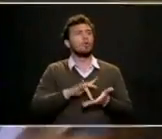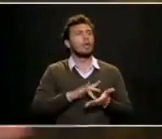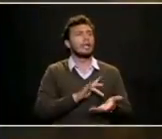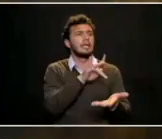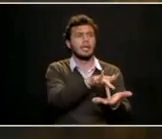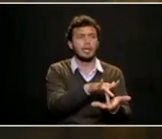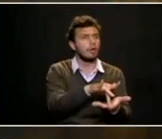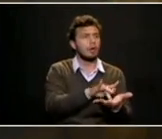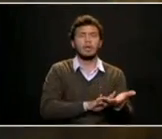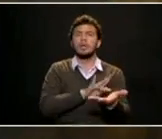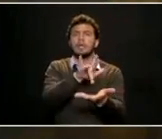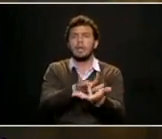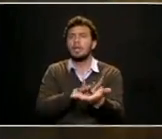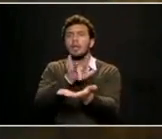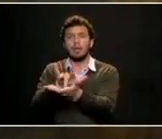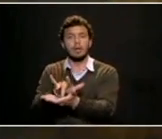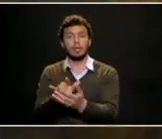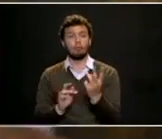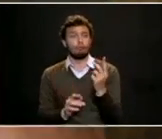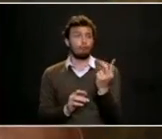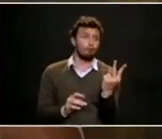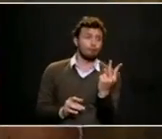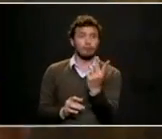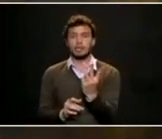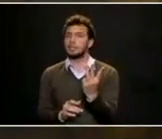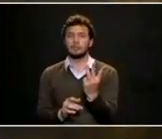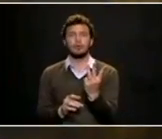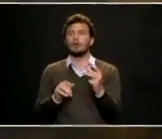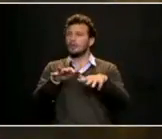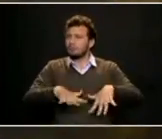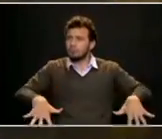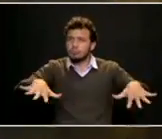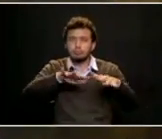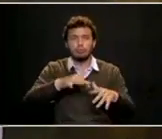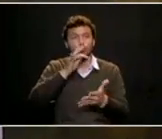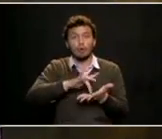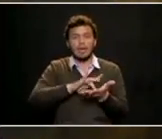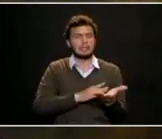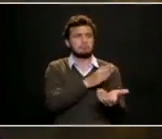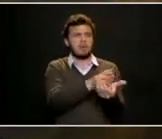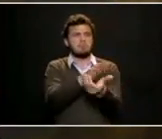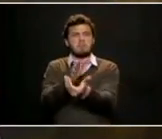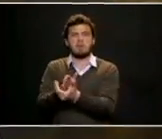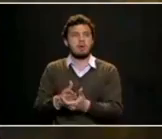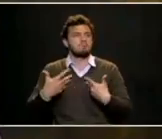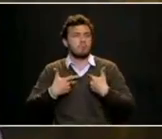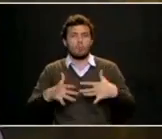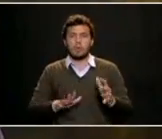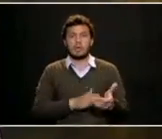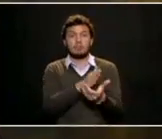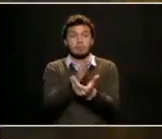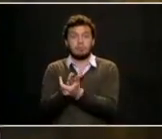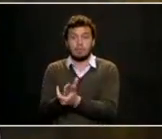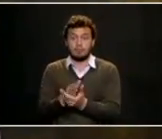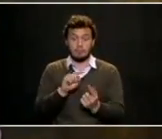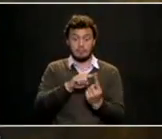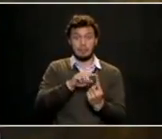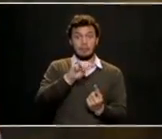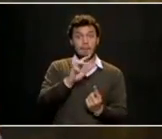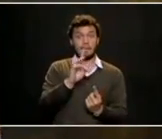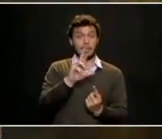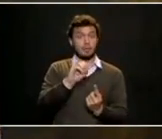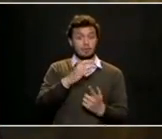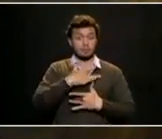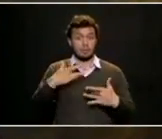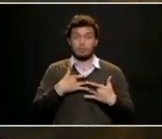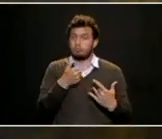todas las urgencias del sistema hospitalario de la ciudad. Y ahí, por lo tanto, entonces Metro Salud está atendiendo a muchas más personas. Y el otro se